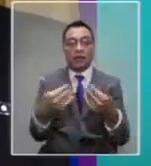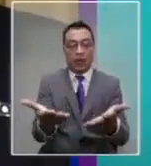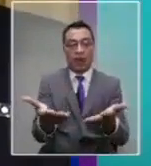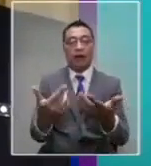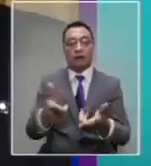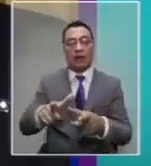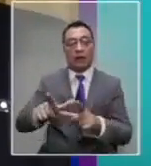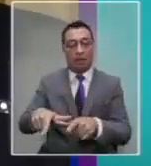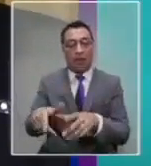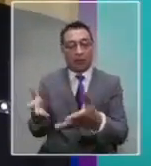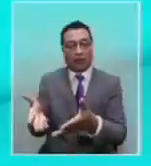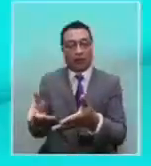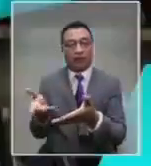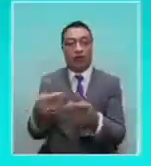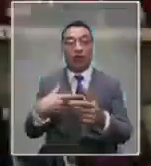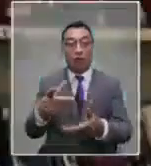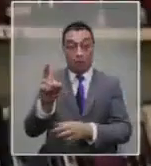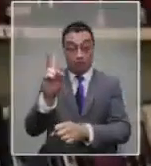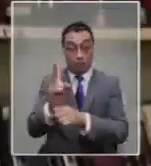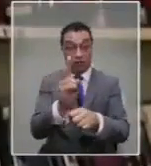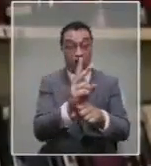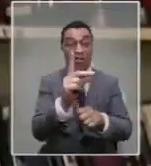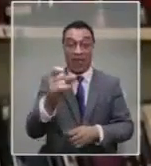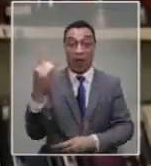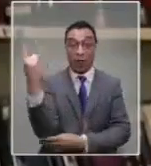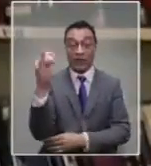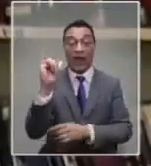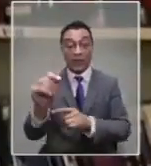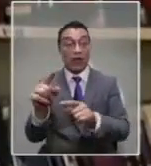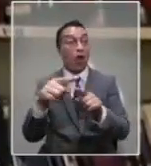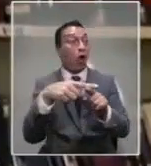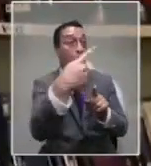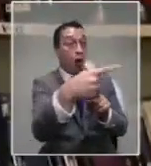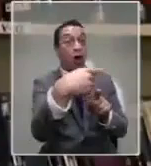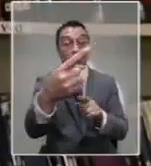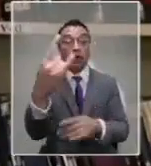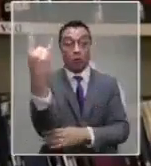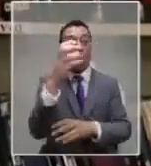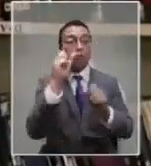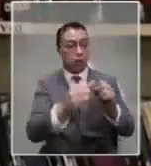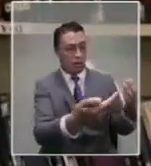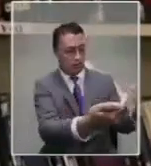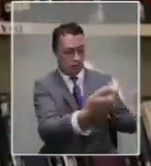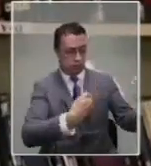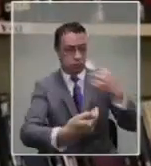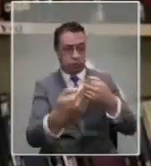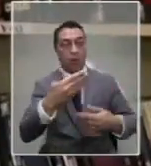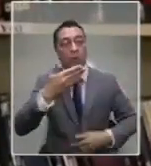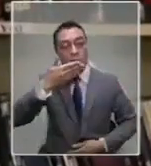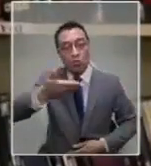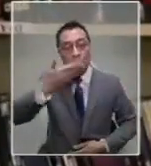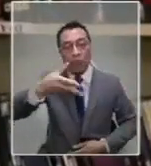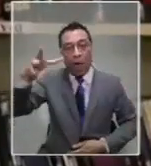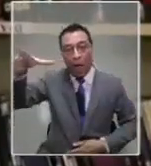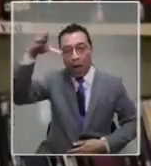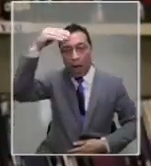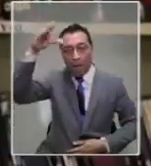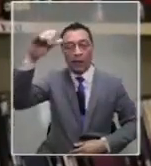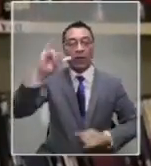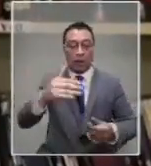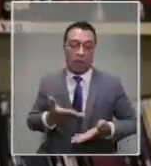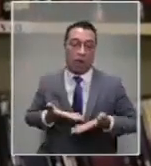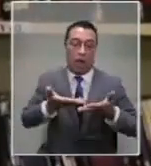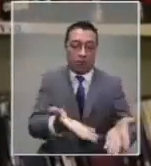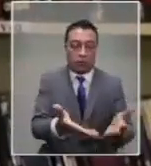generar este espacio en el cual académicos de la universidad y académicos de otras universidades puedan venir acá a contar su experiencia